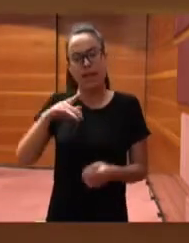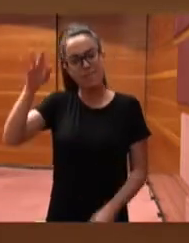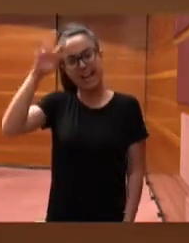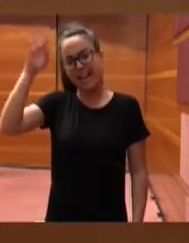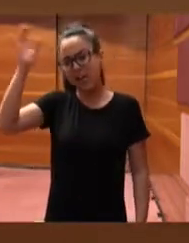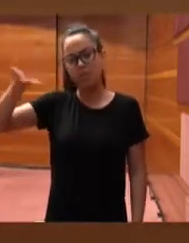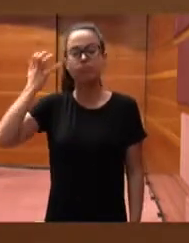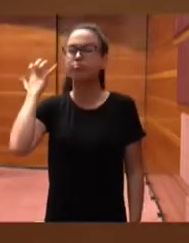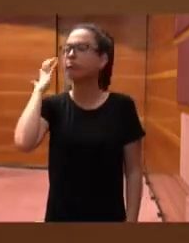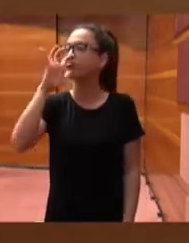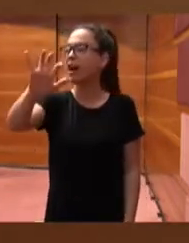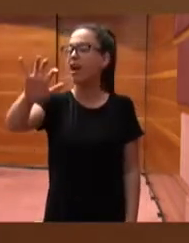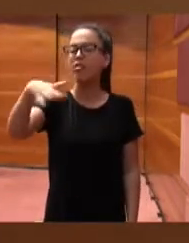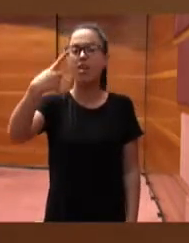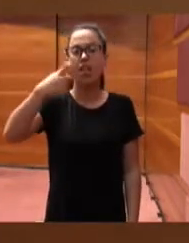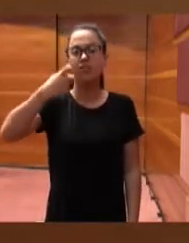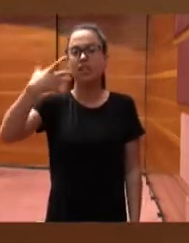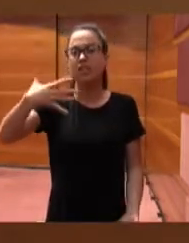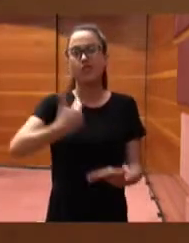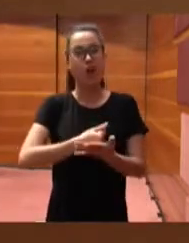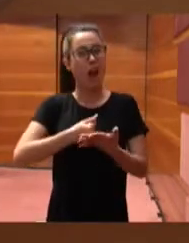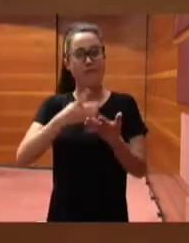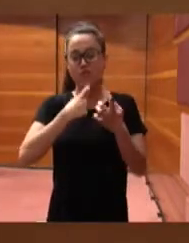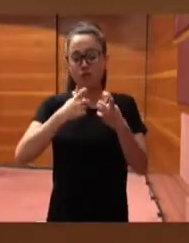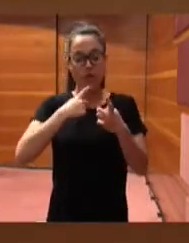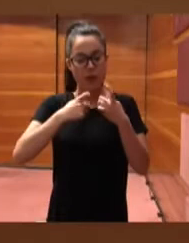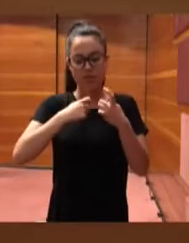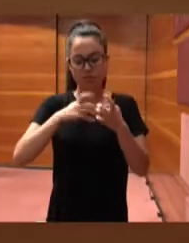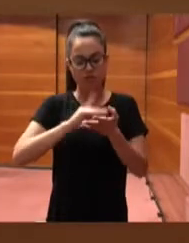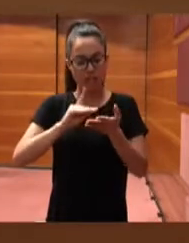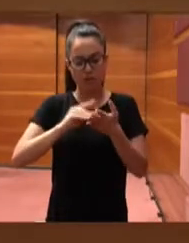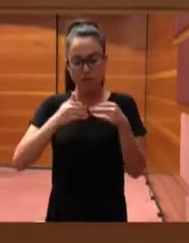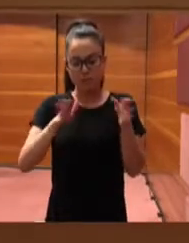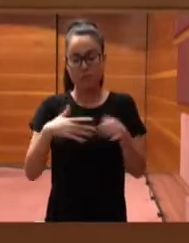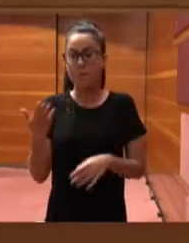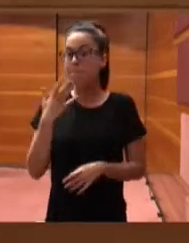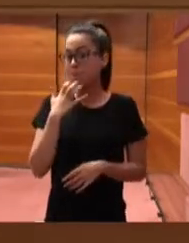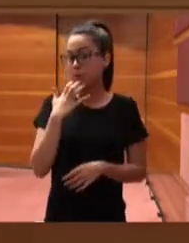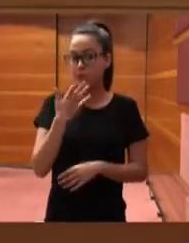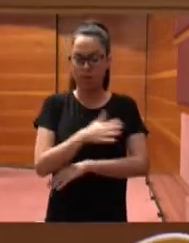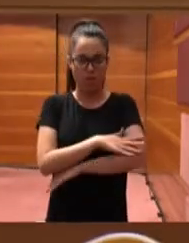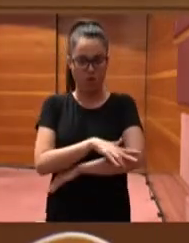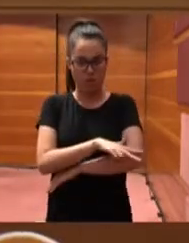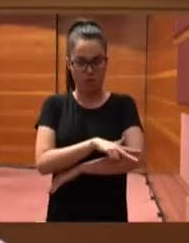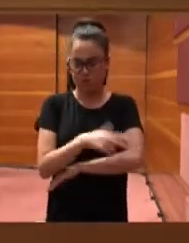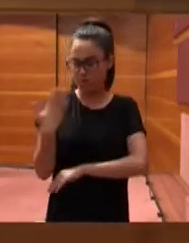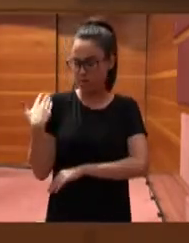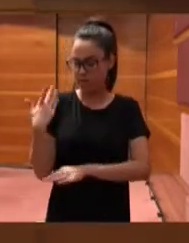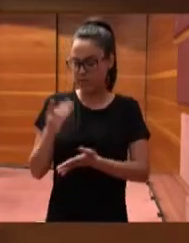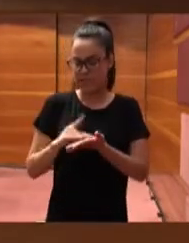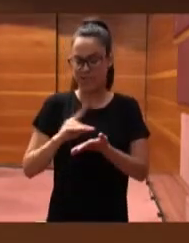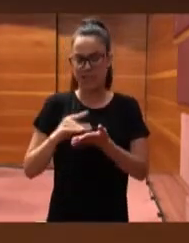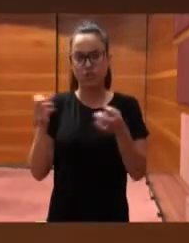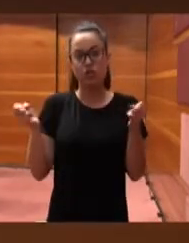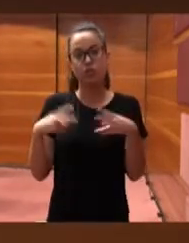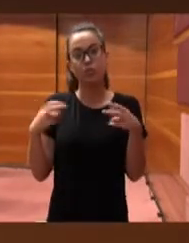puedas procesar puede entenderse en un dato abierto. Por ejemplo, el Gobierno Vasco ha abierto hace poco, como dato, subtítulos